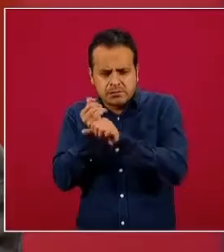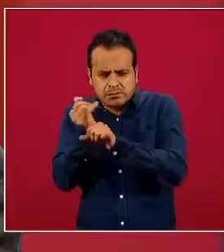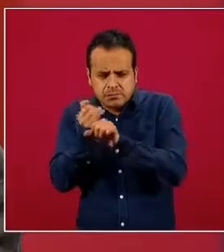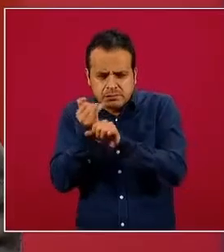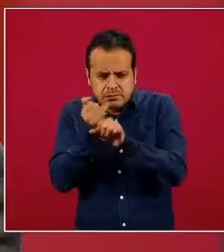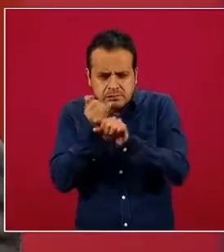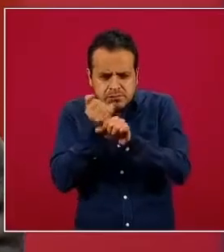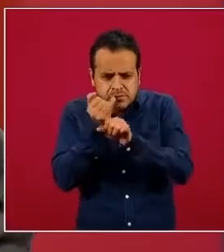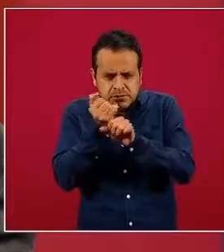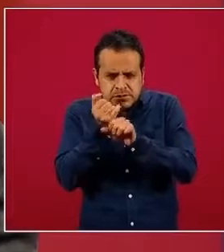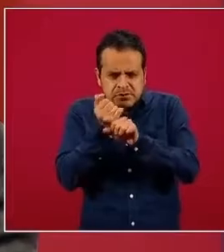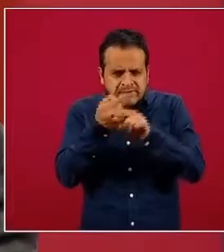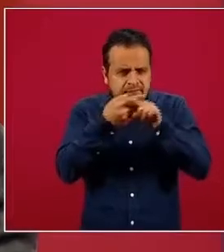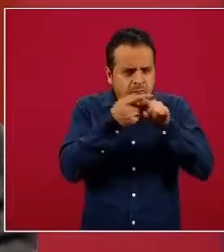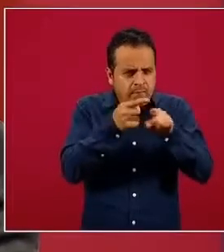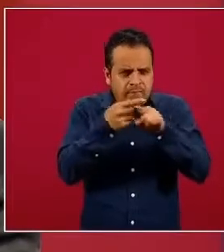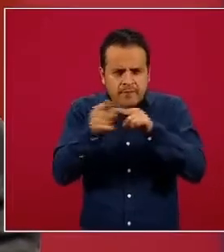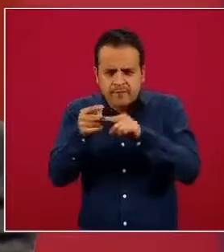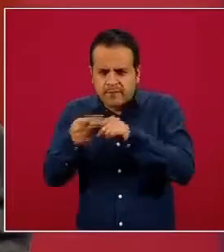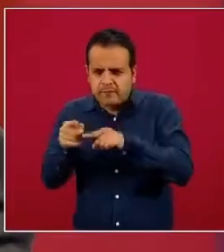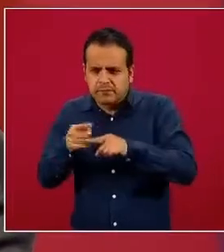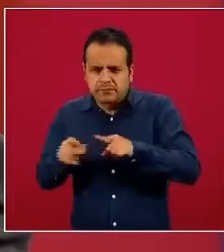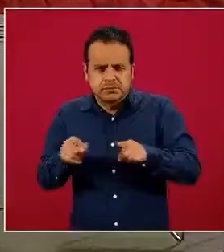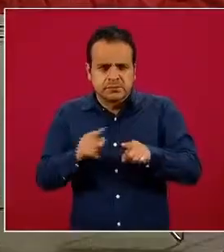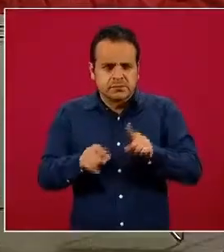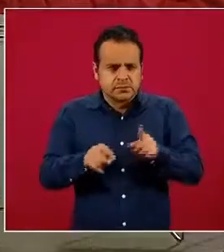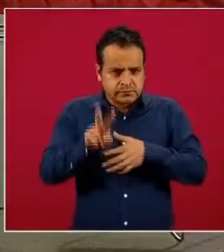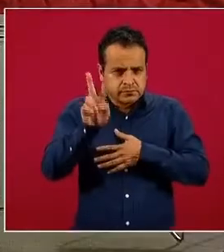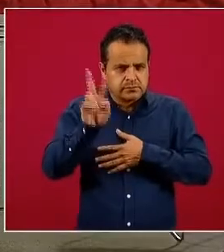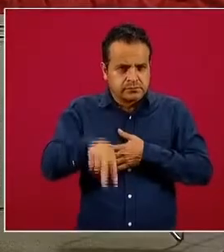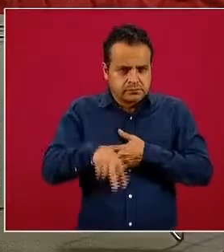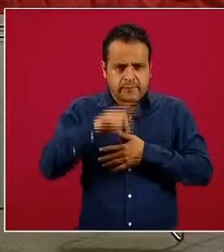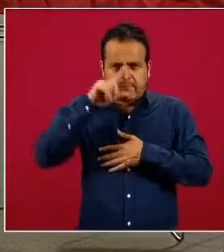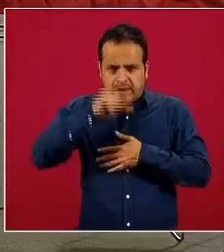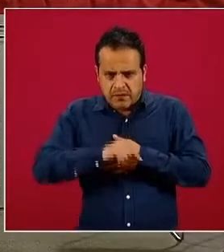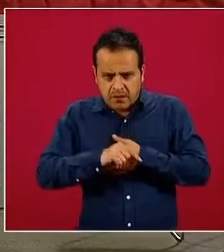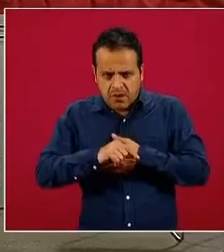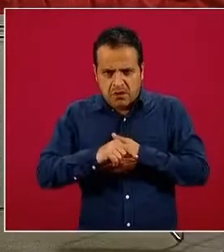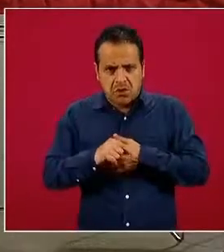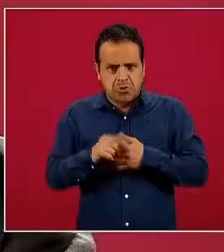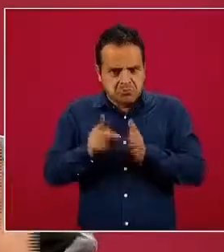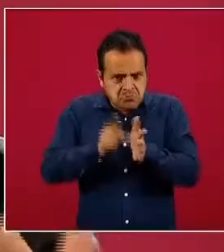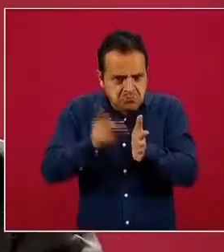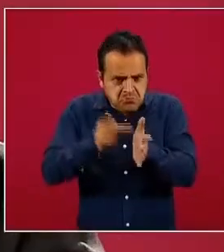esclarezcan la frecuencia con lo que esto ocurre, la probabilidad de que esto se presente,